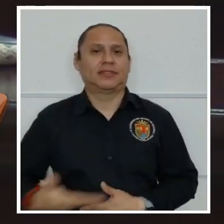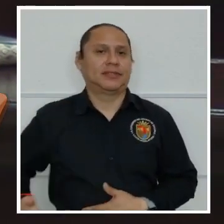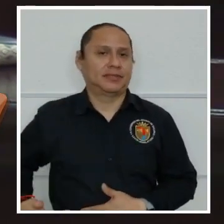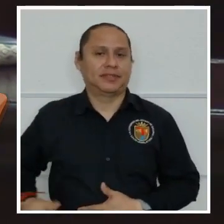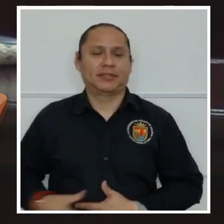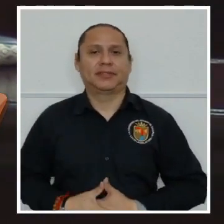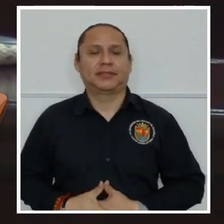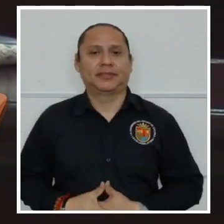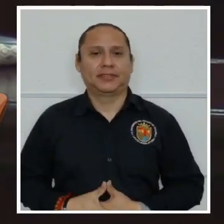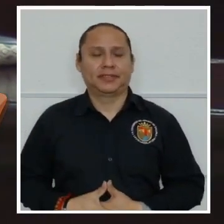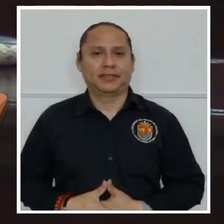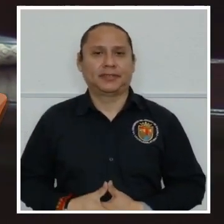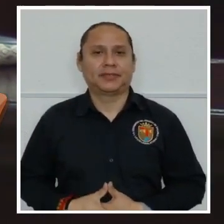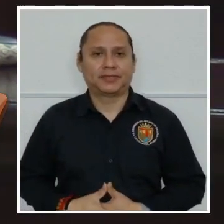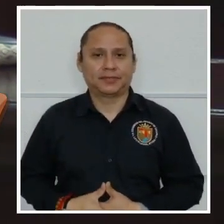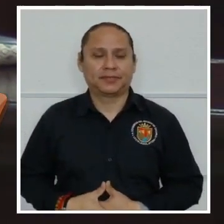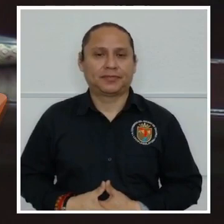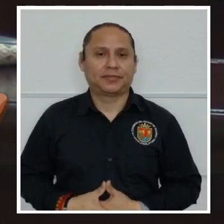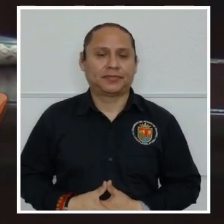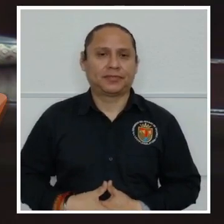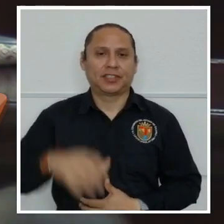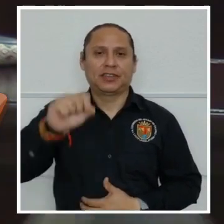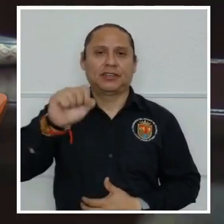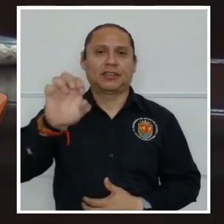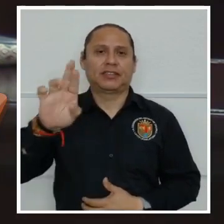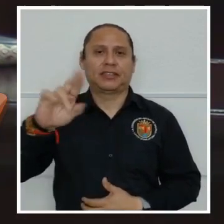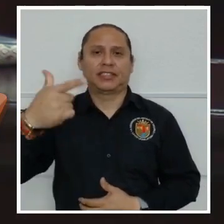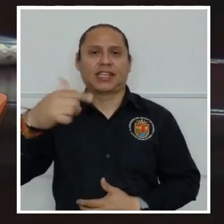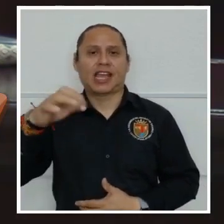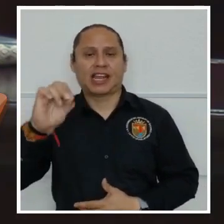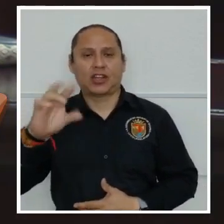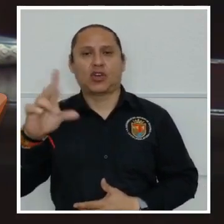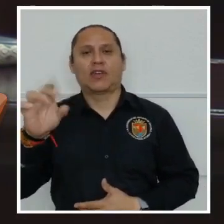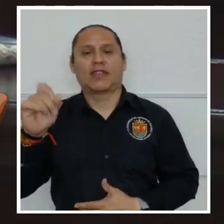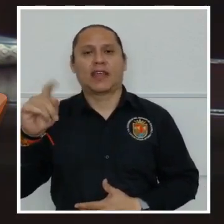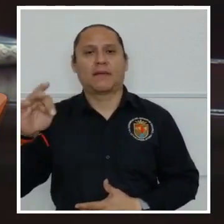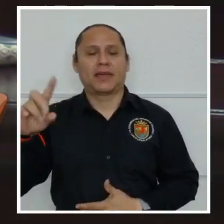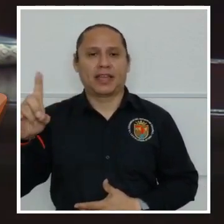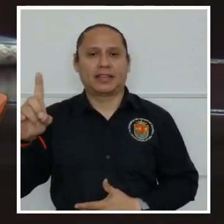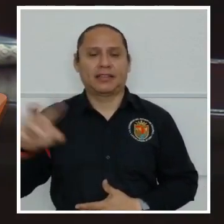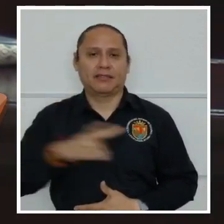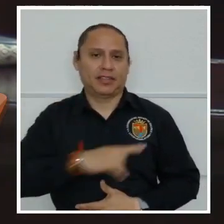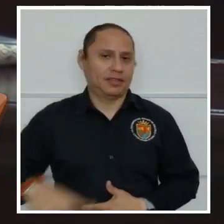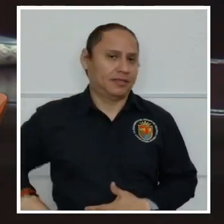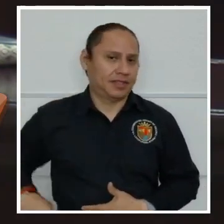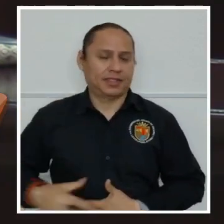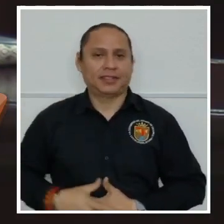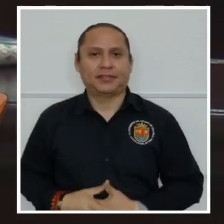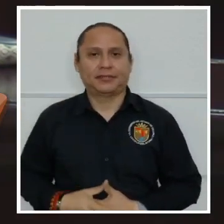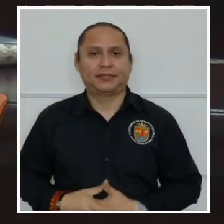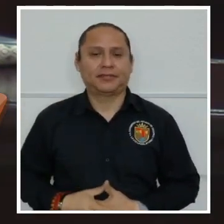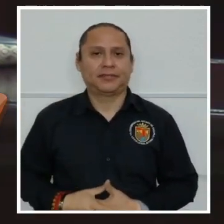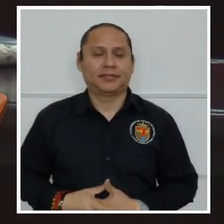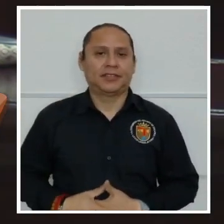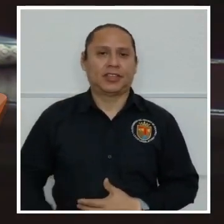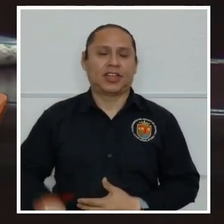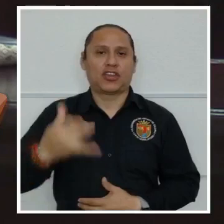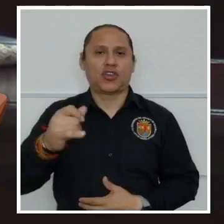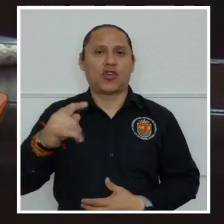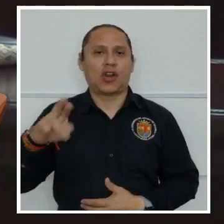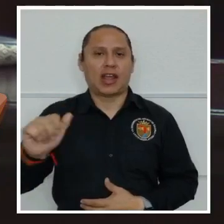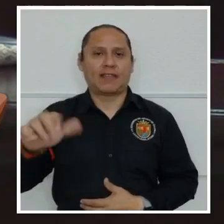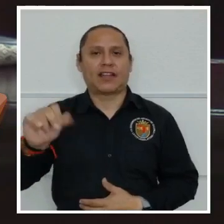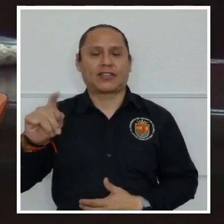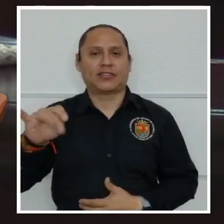Jesús Granda Pastrana, presidente. Diputado Sergio David Molina Gómez, vicepresidente. Diputada Yolanda